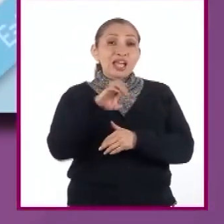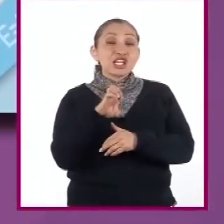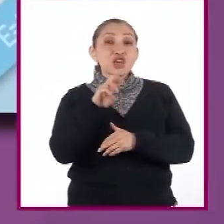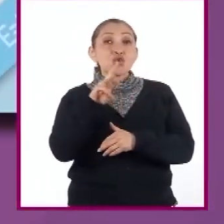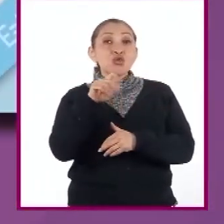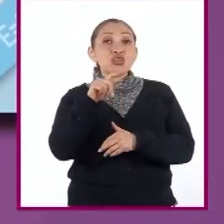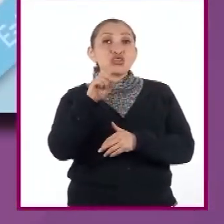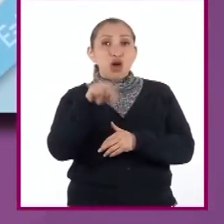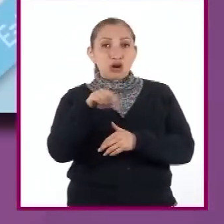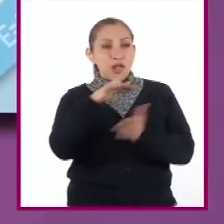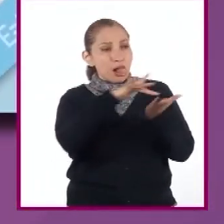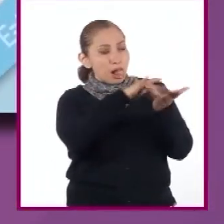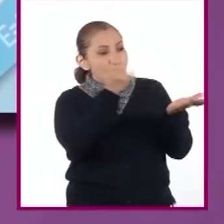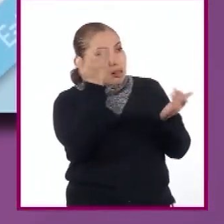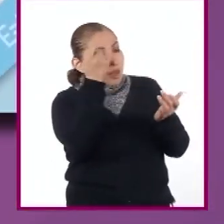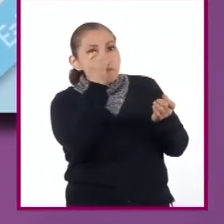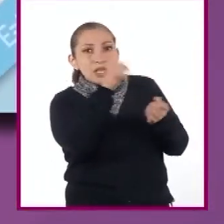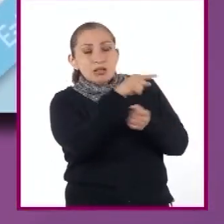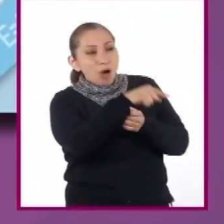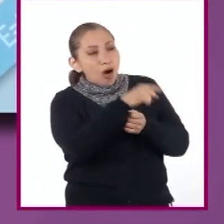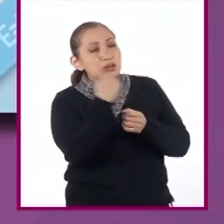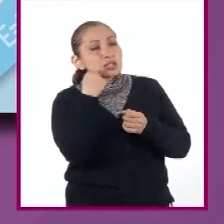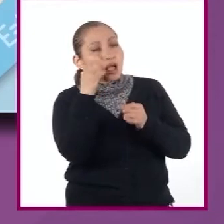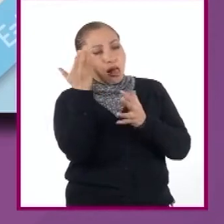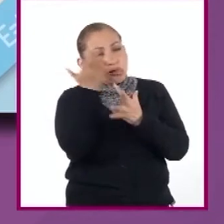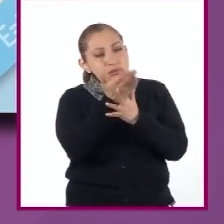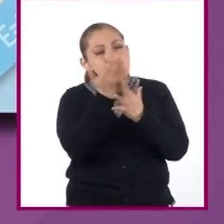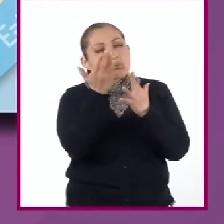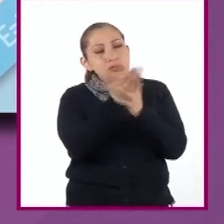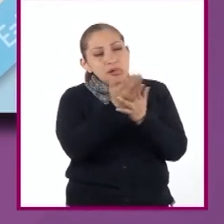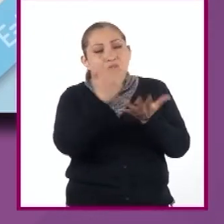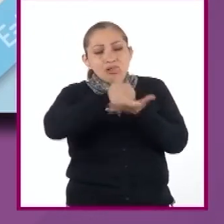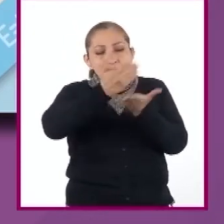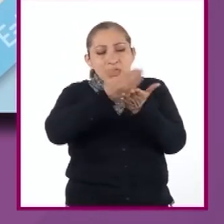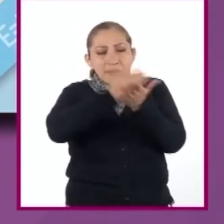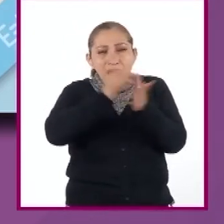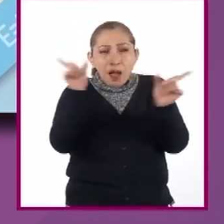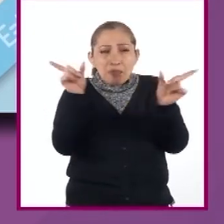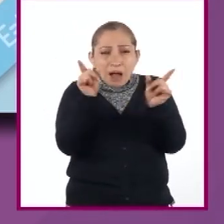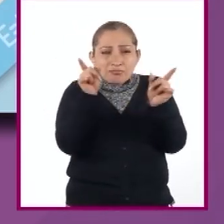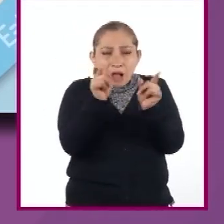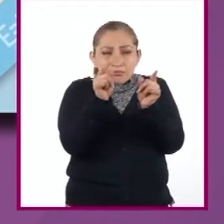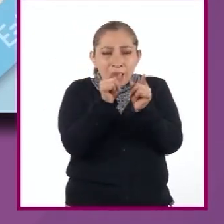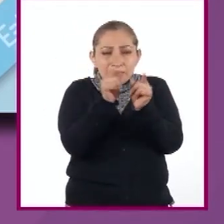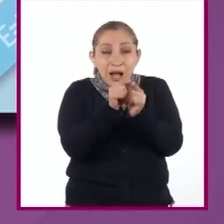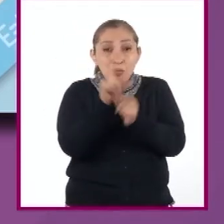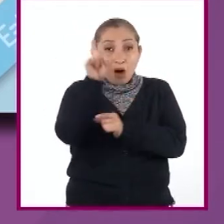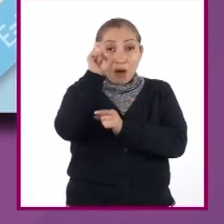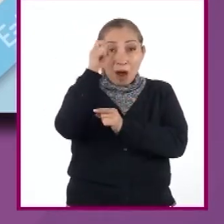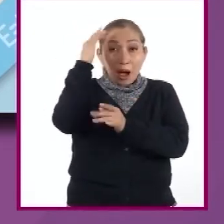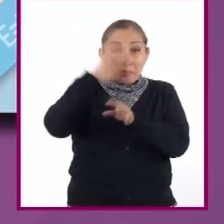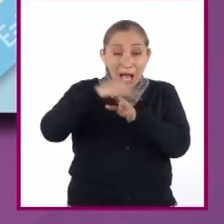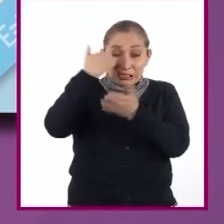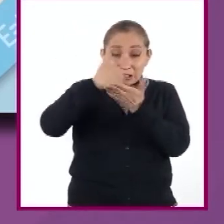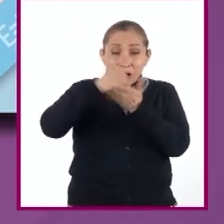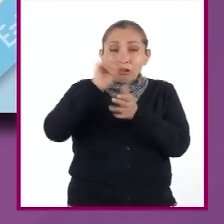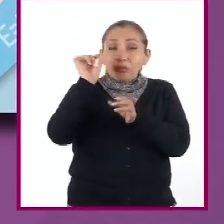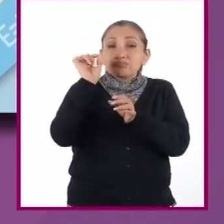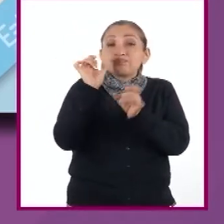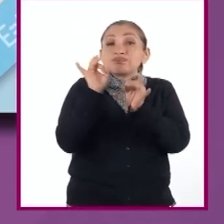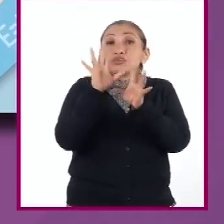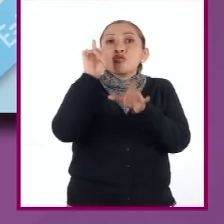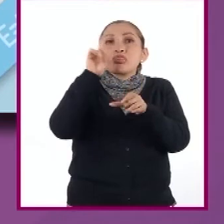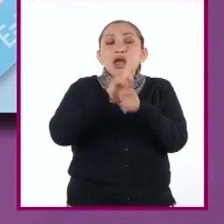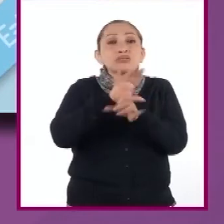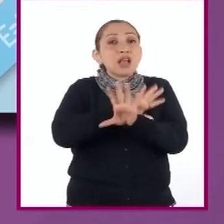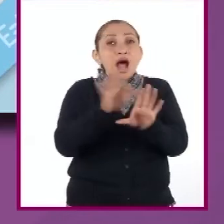sus ideas, quien pensaba que si se divide continuamente una porción de materia, como la gota de agua, llegará un punto en que se